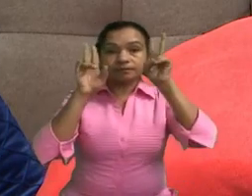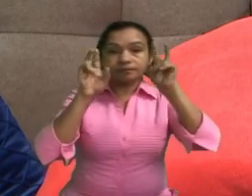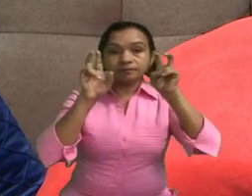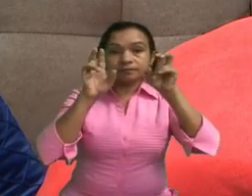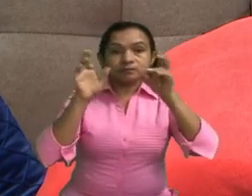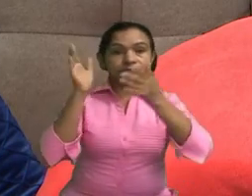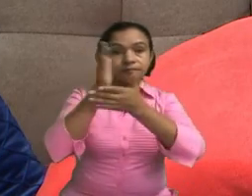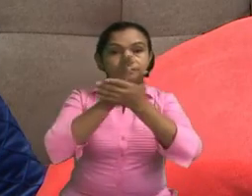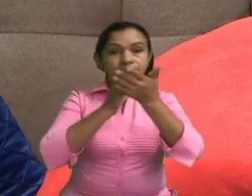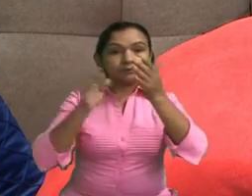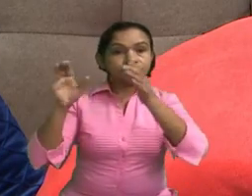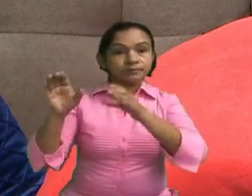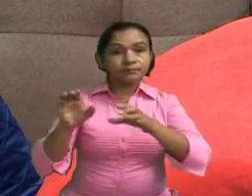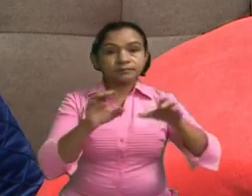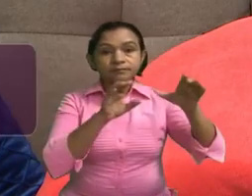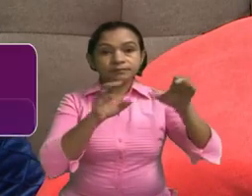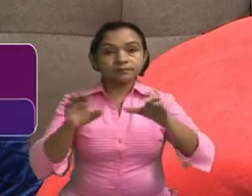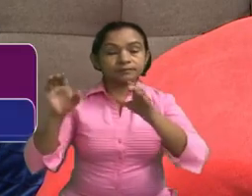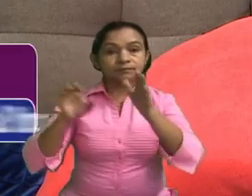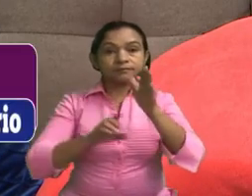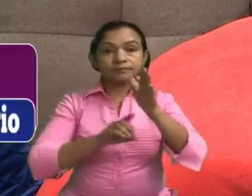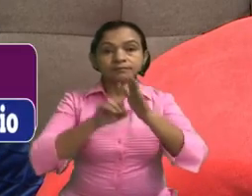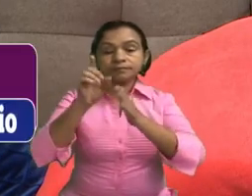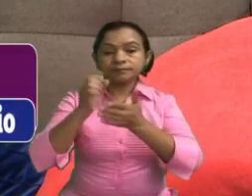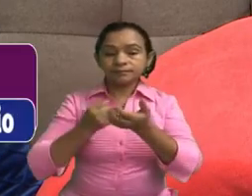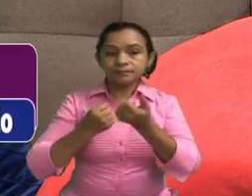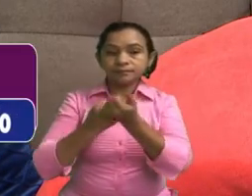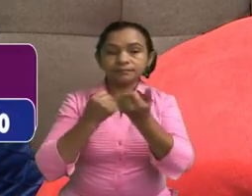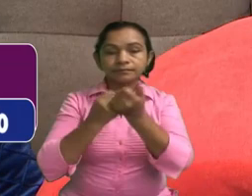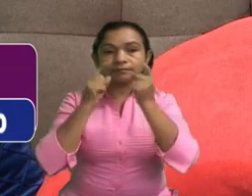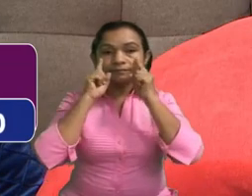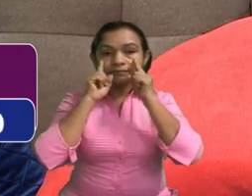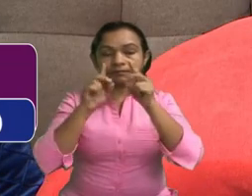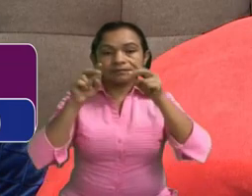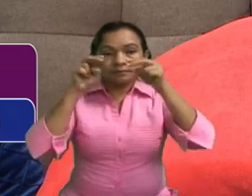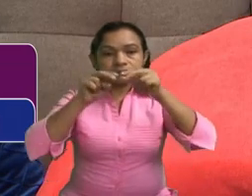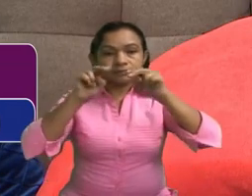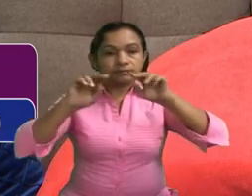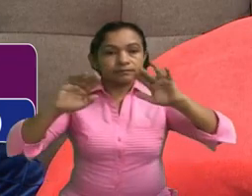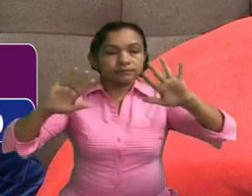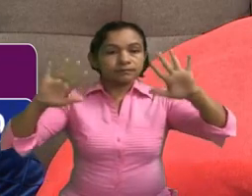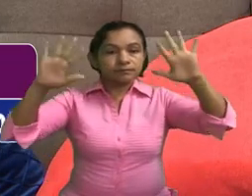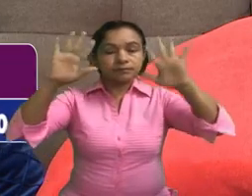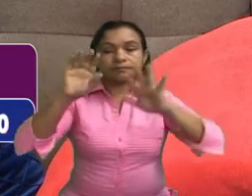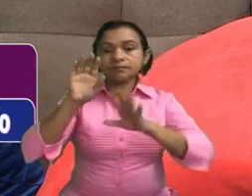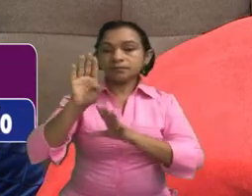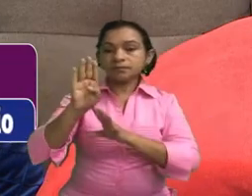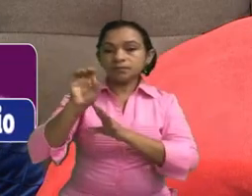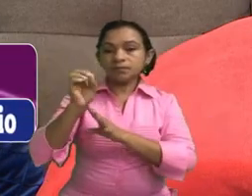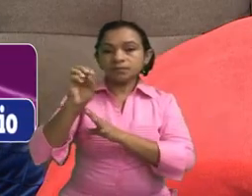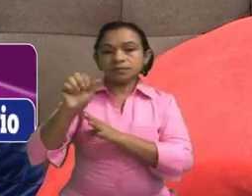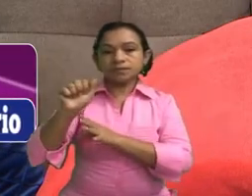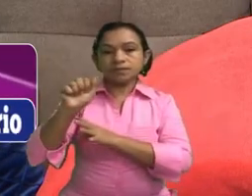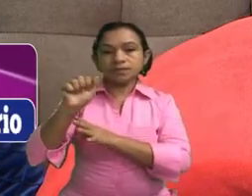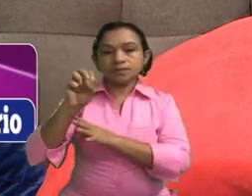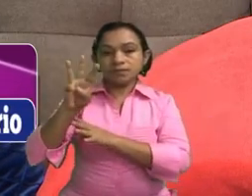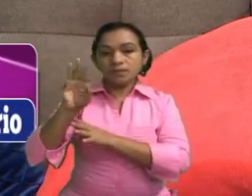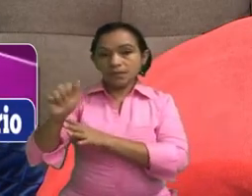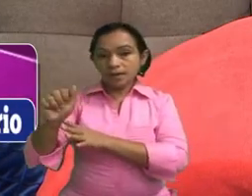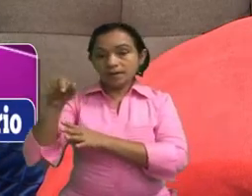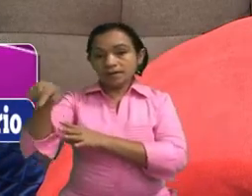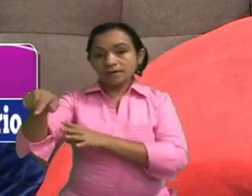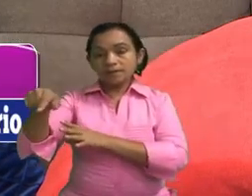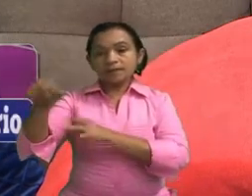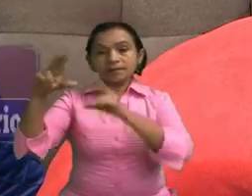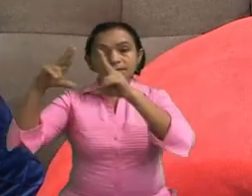algunas acciones que se están desarrollando en favor de la conservación de la Reserva Natural de Bozaguas. Y bueno,